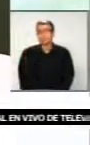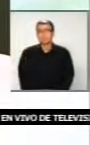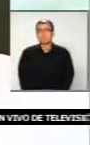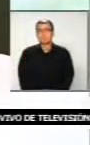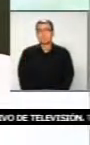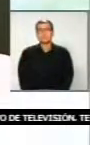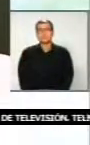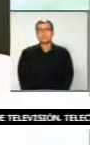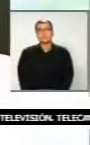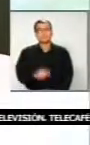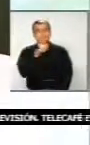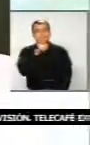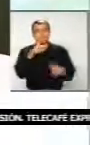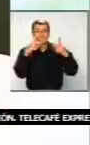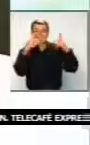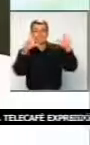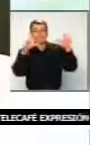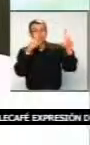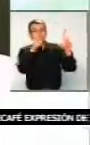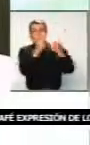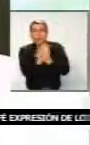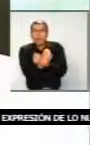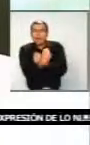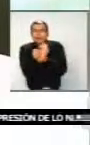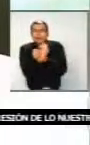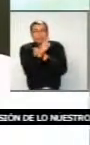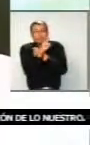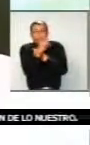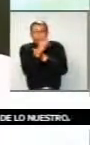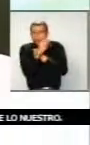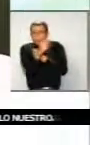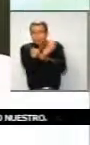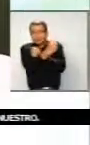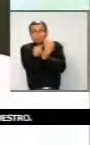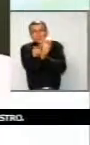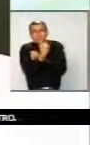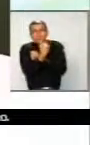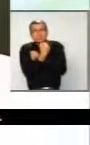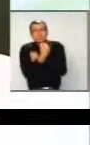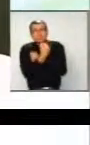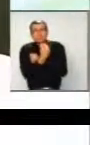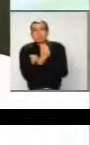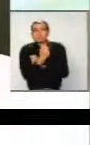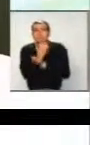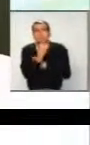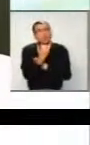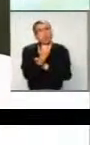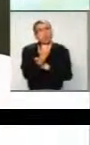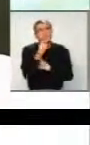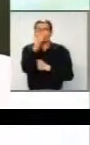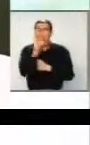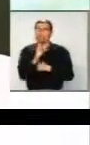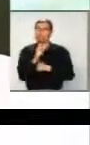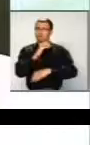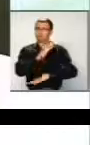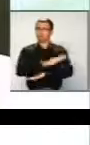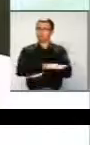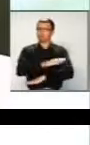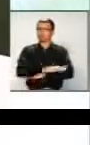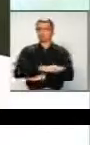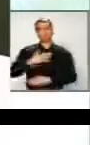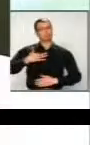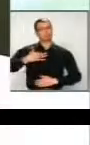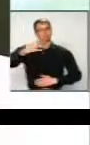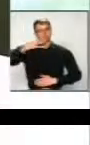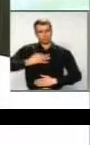el personaje de la novela o del seriado que es inteligente, que es dedicado, que es responsable, que es juicioso,